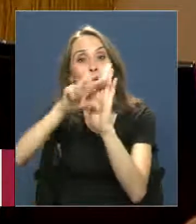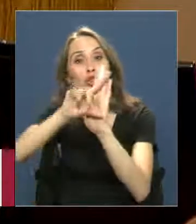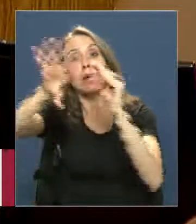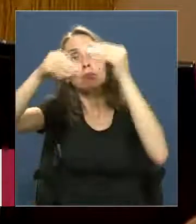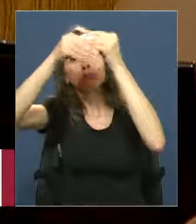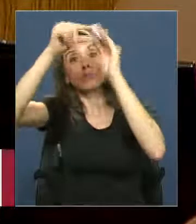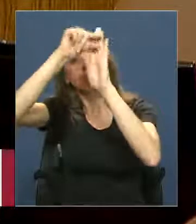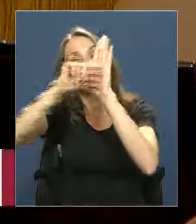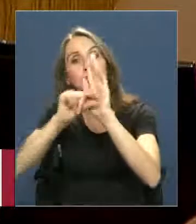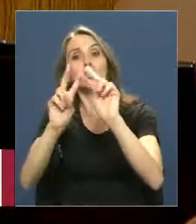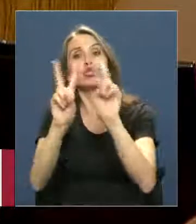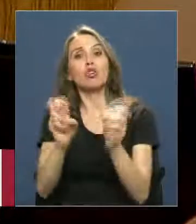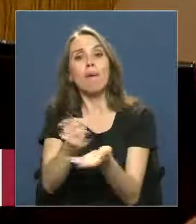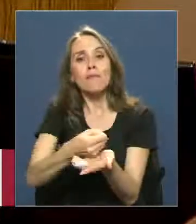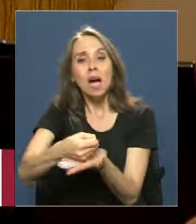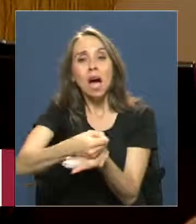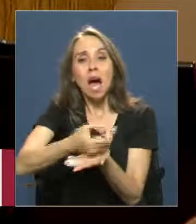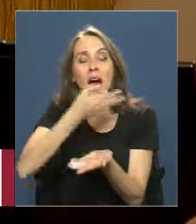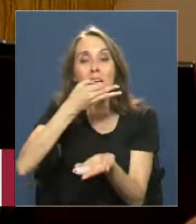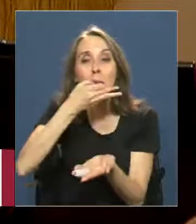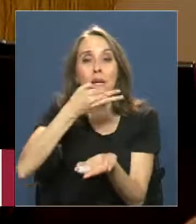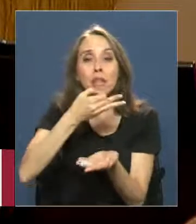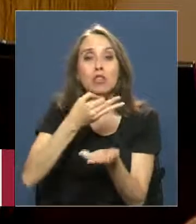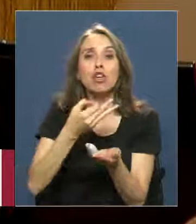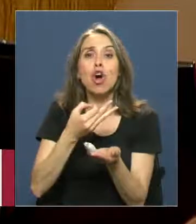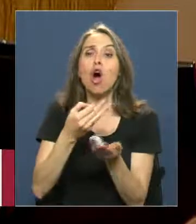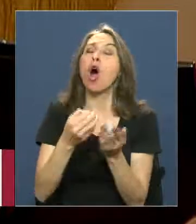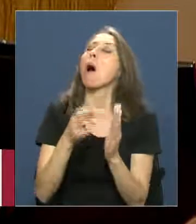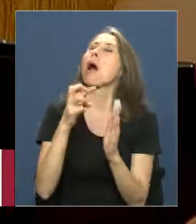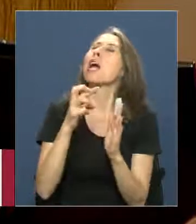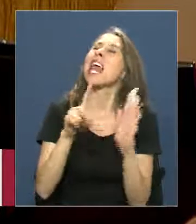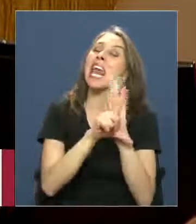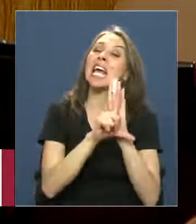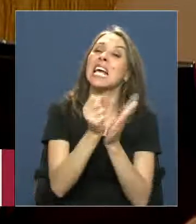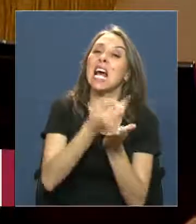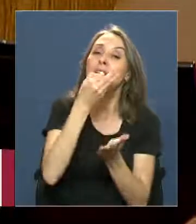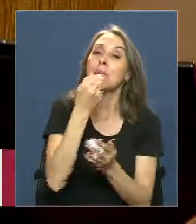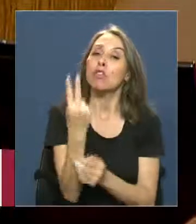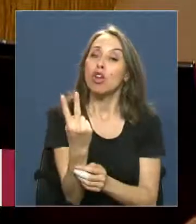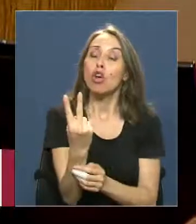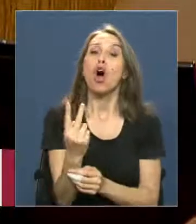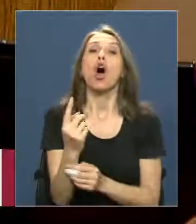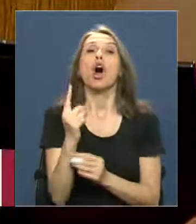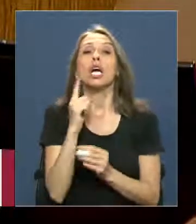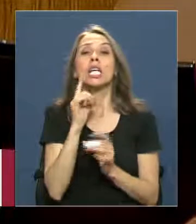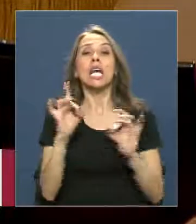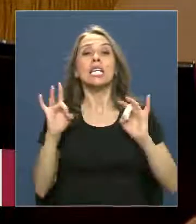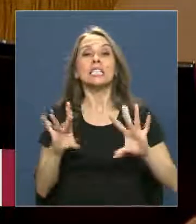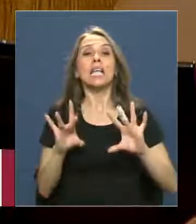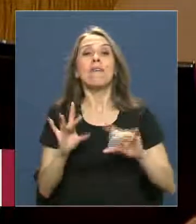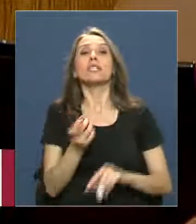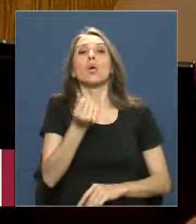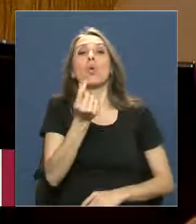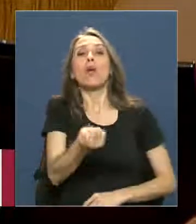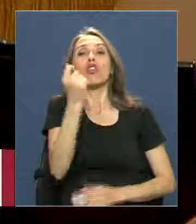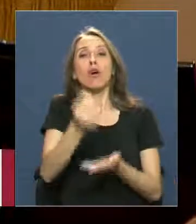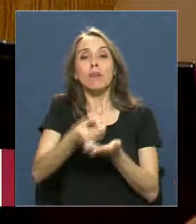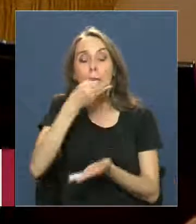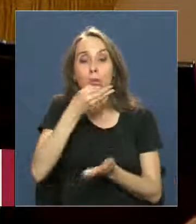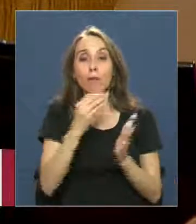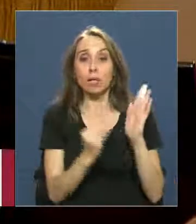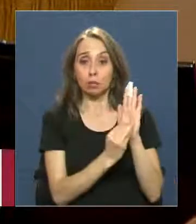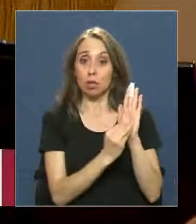ley sobre los fármacos que dicen, de fármacos 2, que dicen en relación con la fijación de precios de los medicamentos, y la declara